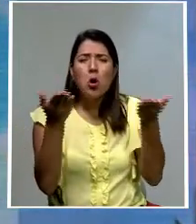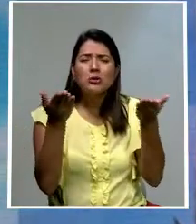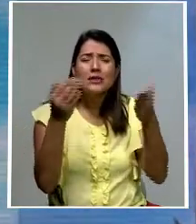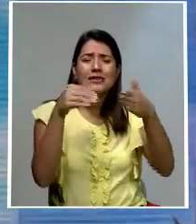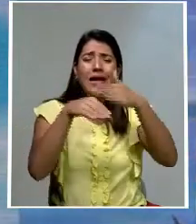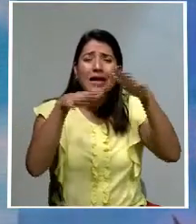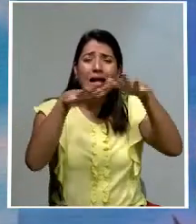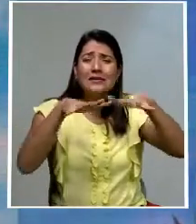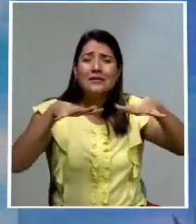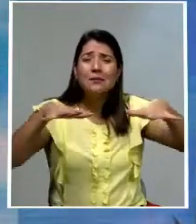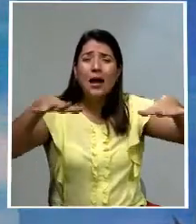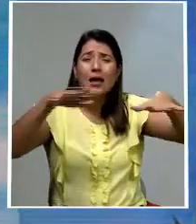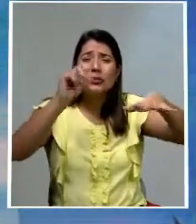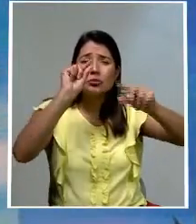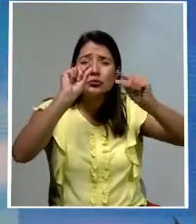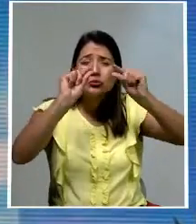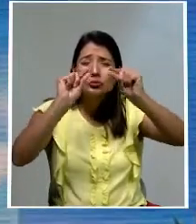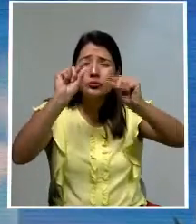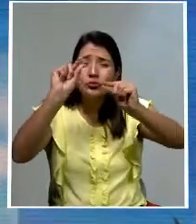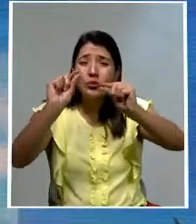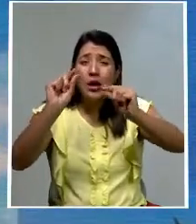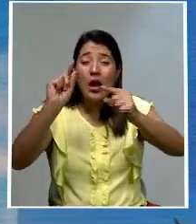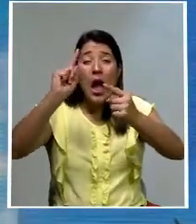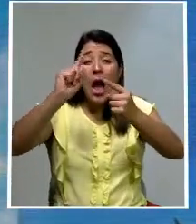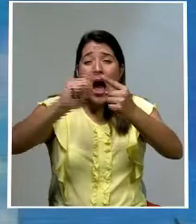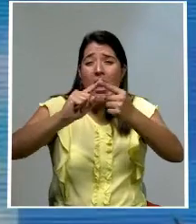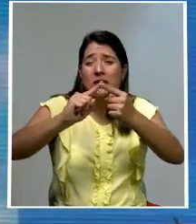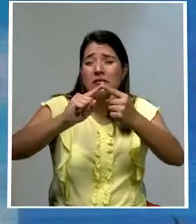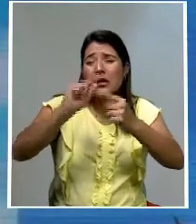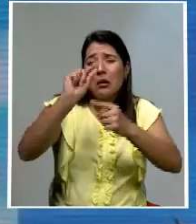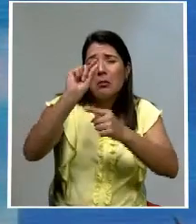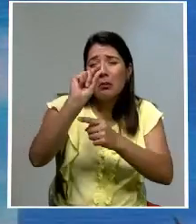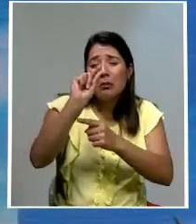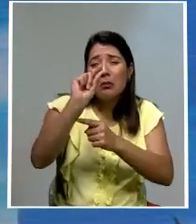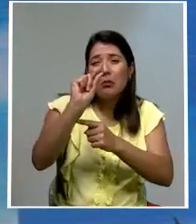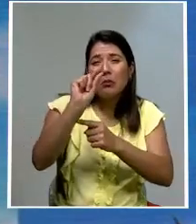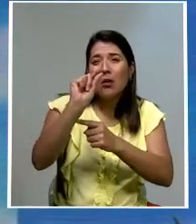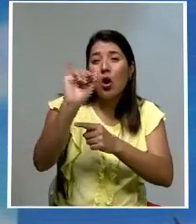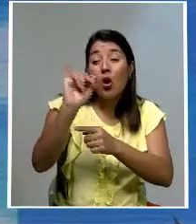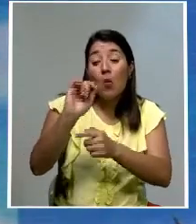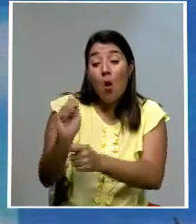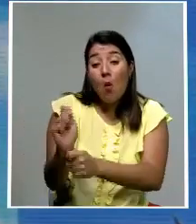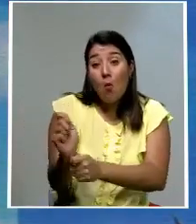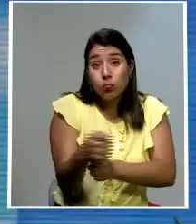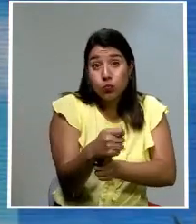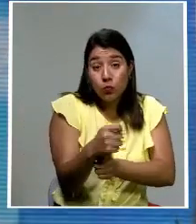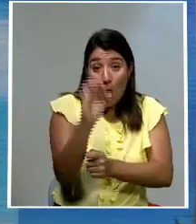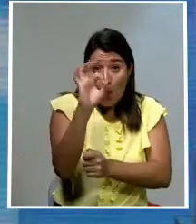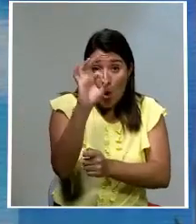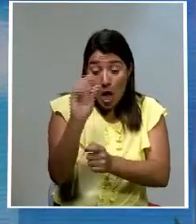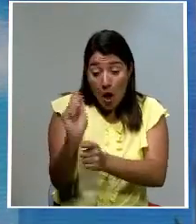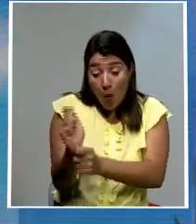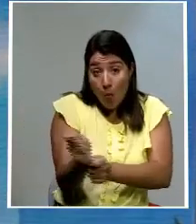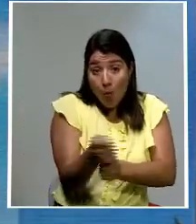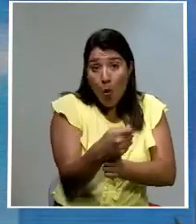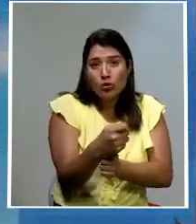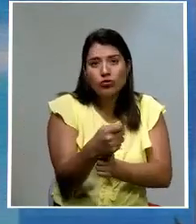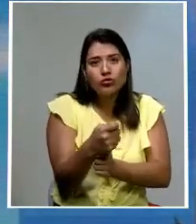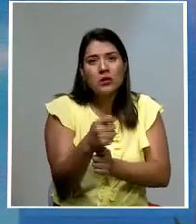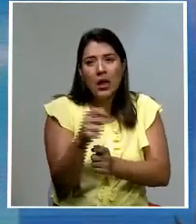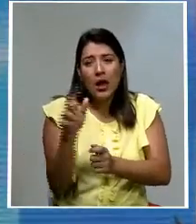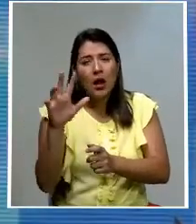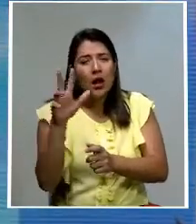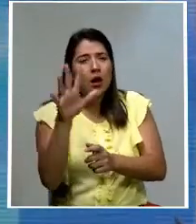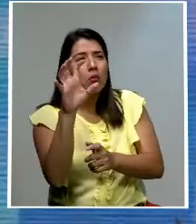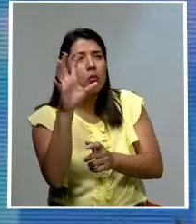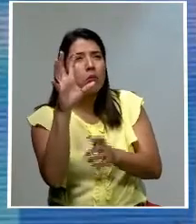una dimensión hasta poco más pequeña que una bola de golf, moviéndose a una velocidad de